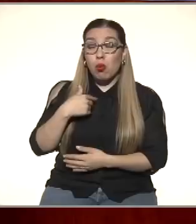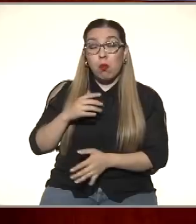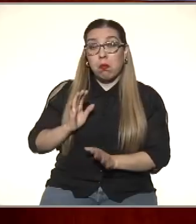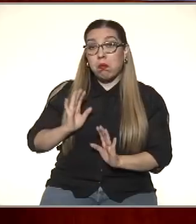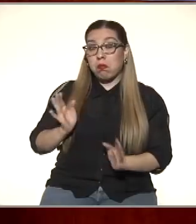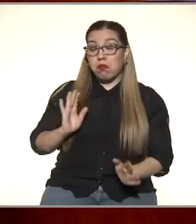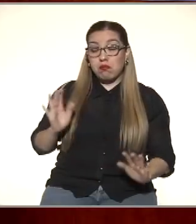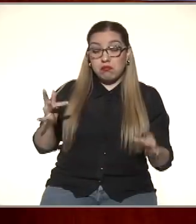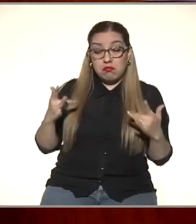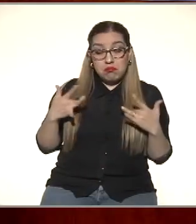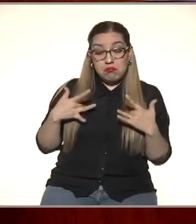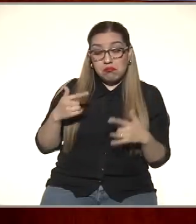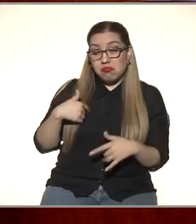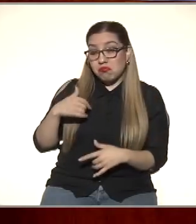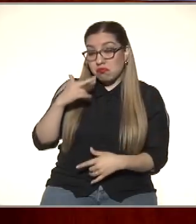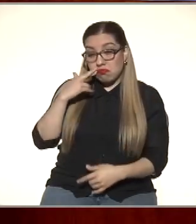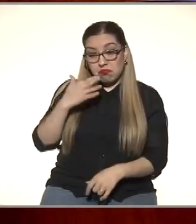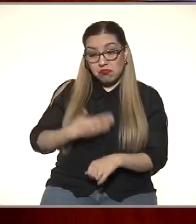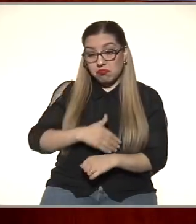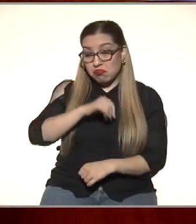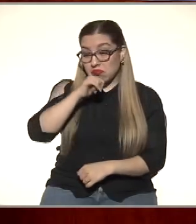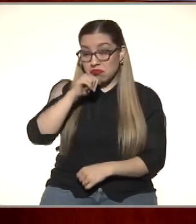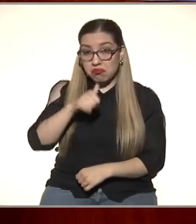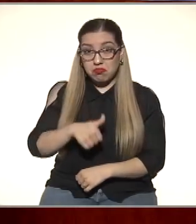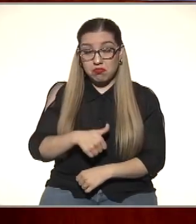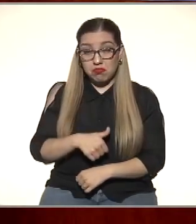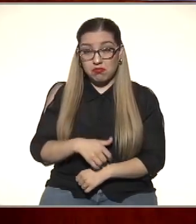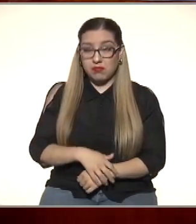se repite. Dos, ¿sí? No lo